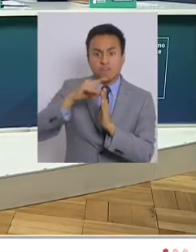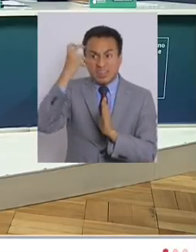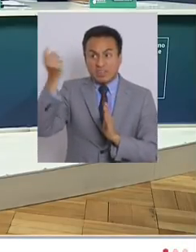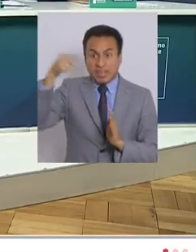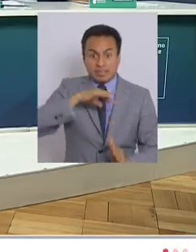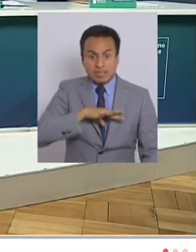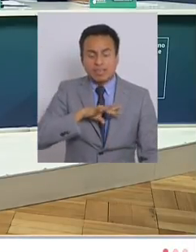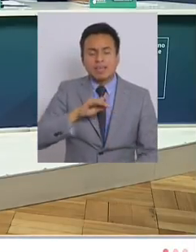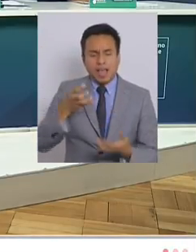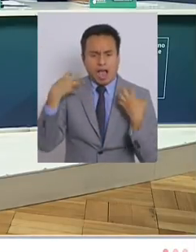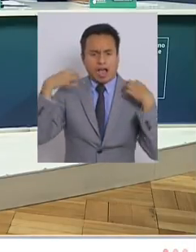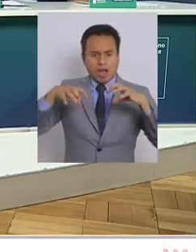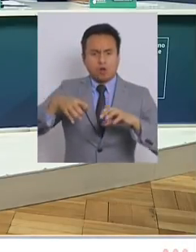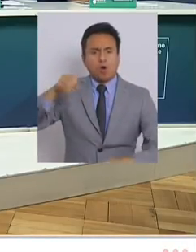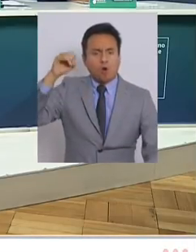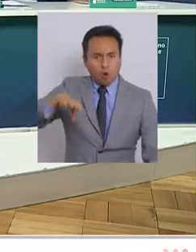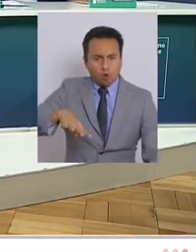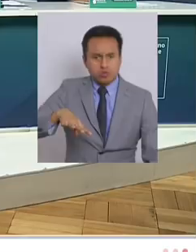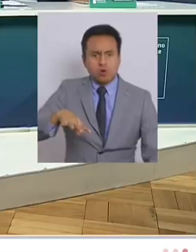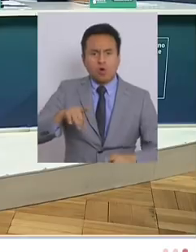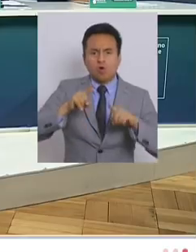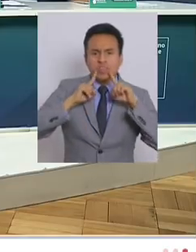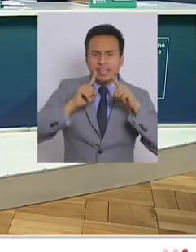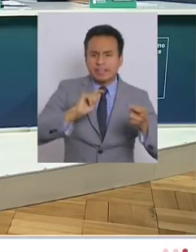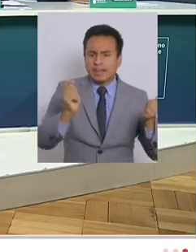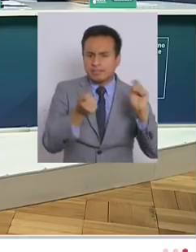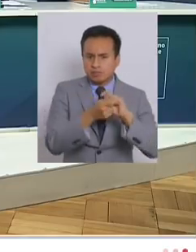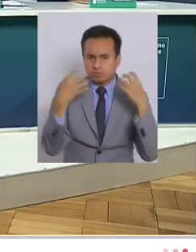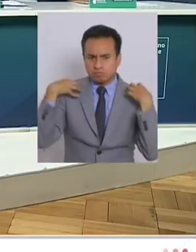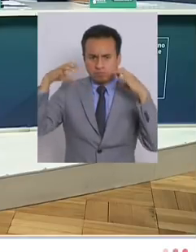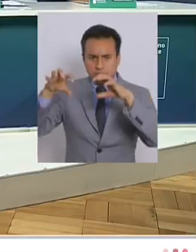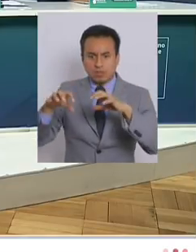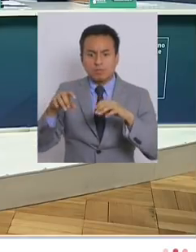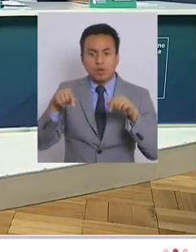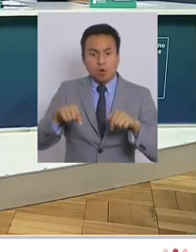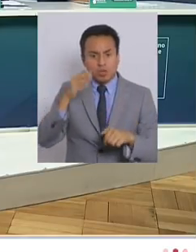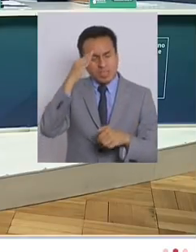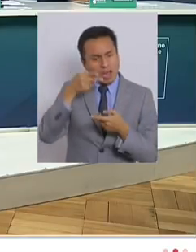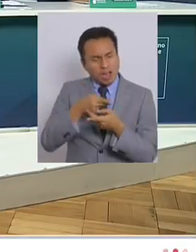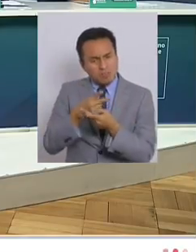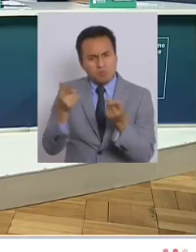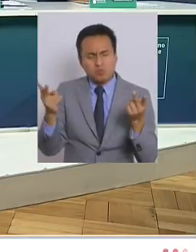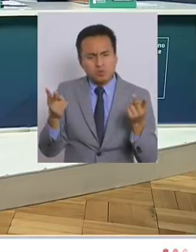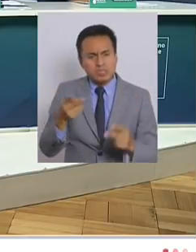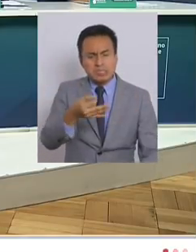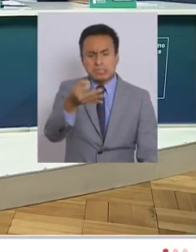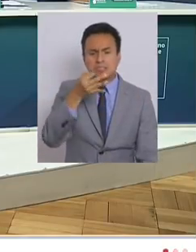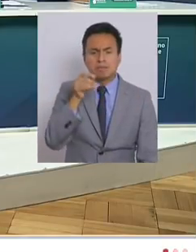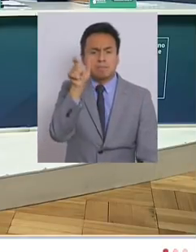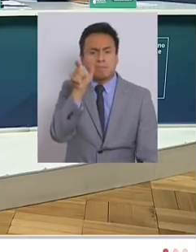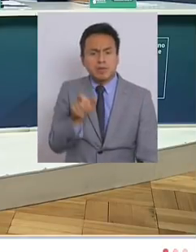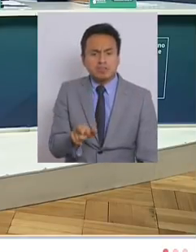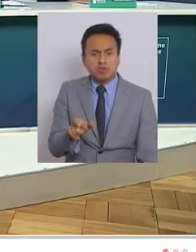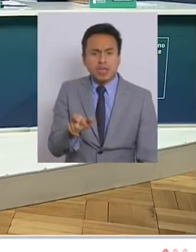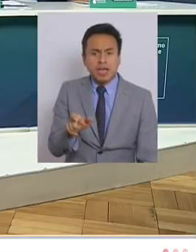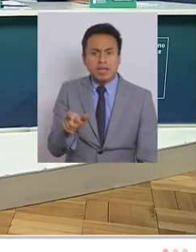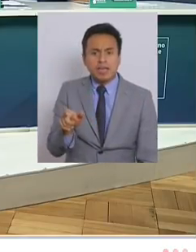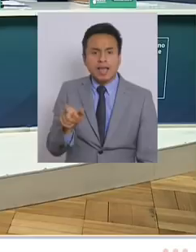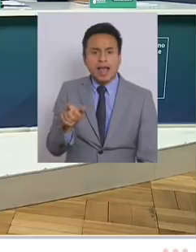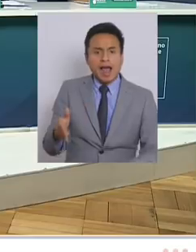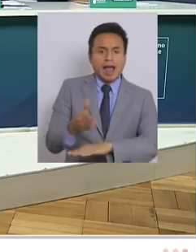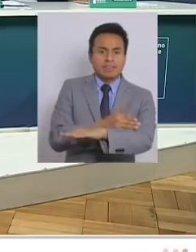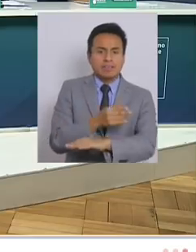brasil se tiene a cargo de los costos del hotel de tránsito en el anuncio que se hace hoy dice que las personas que hayan viajado